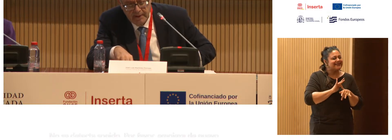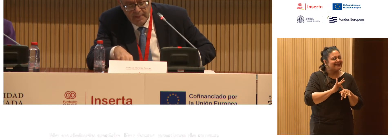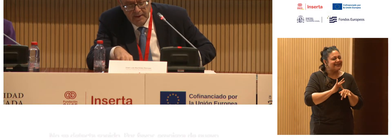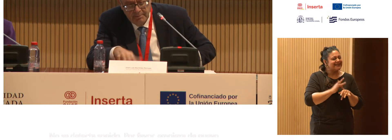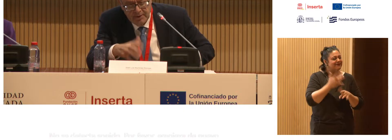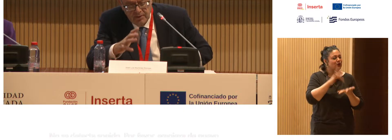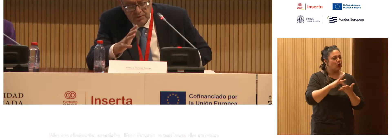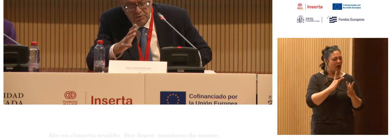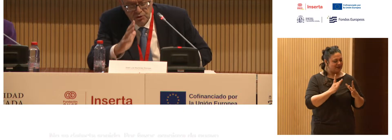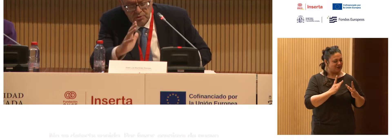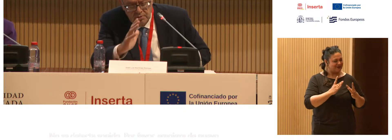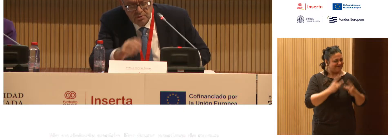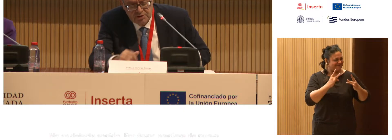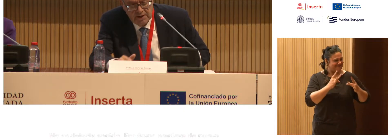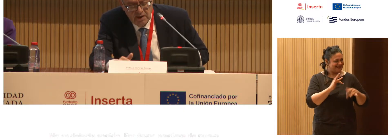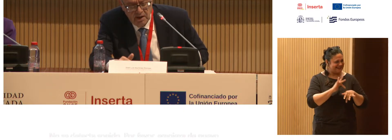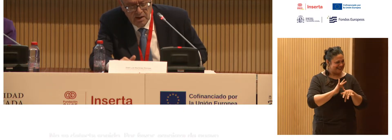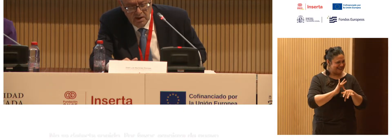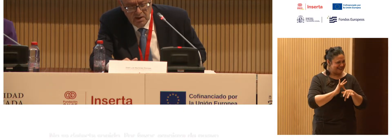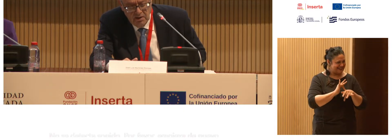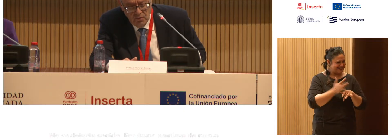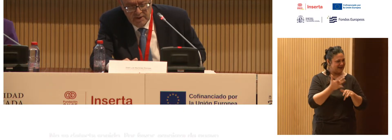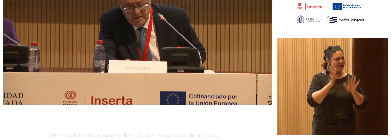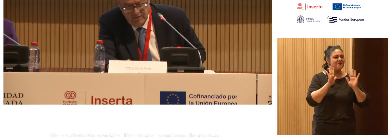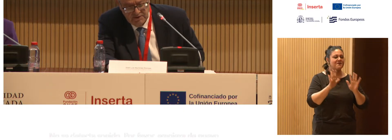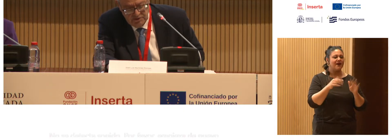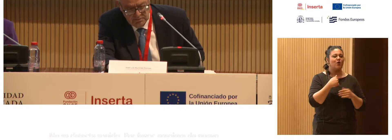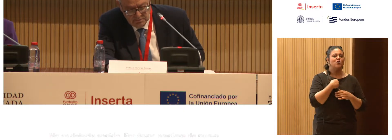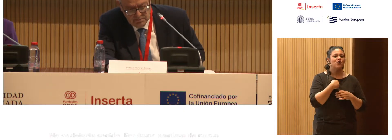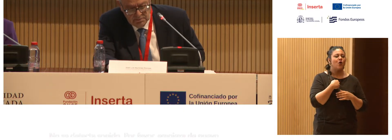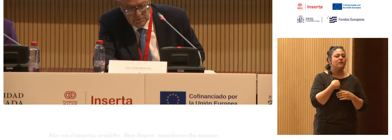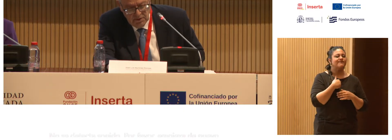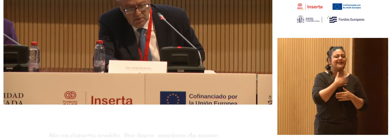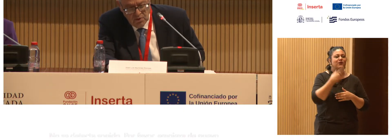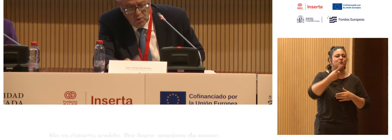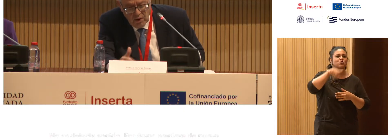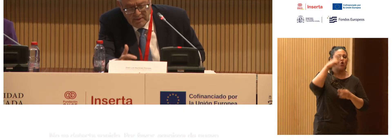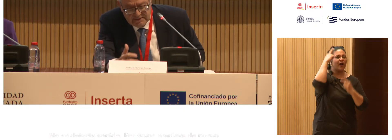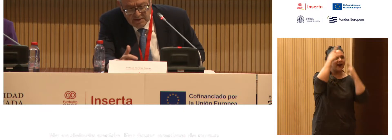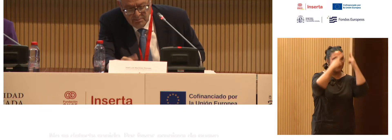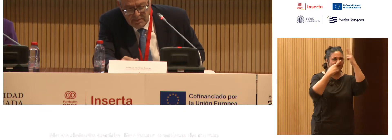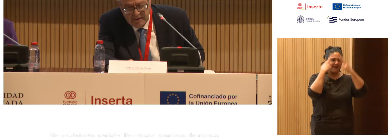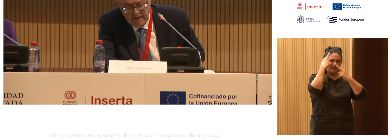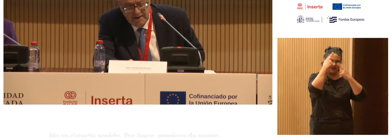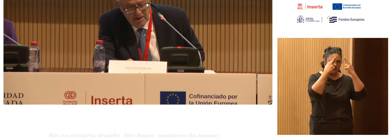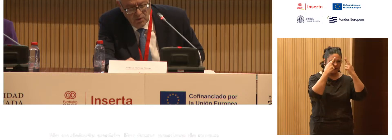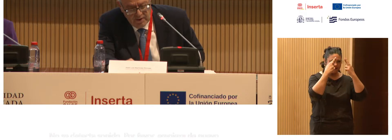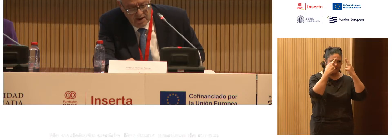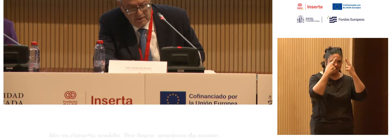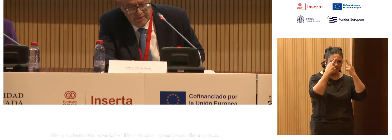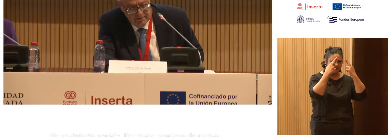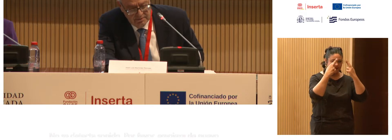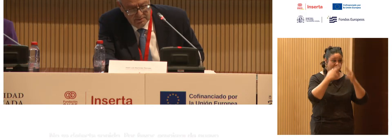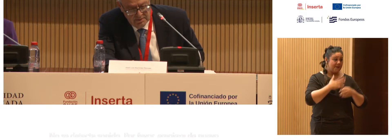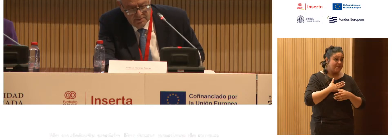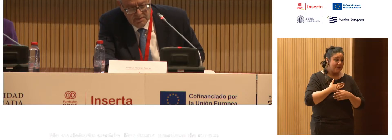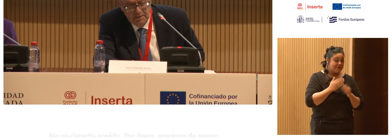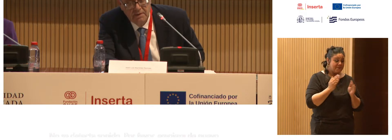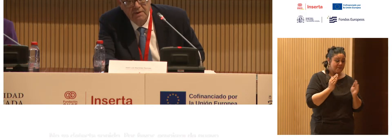la fibra. Pero yo os haría una reflexión. ¿Cuál va a ser mi pequeña o gran